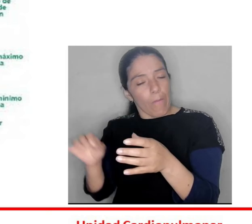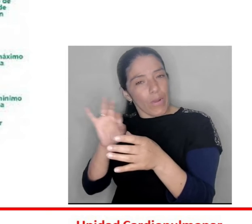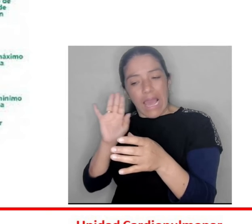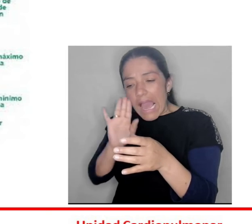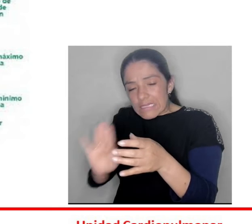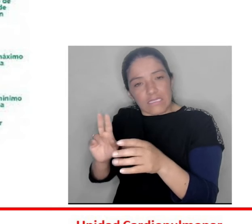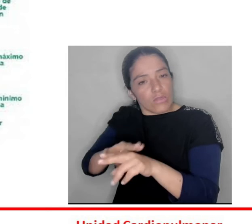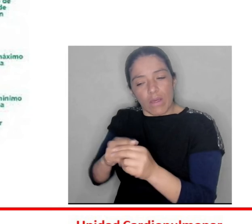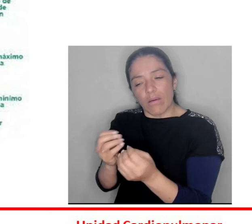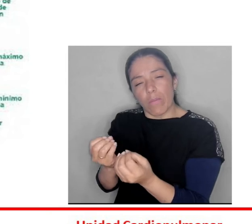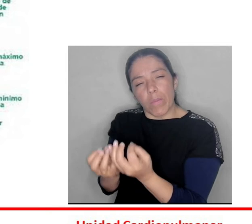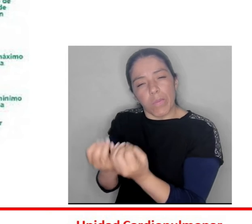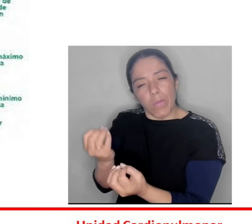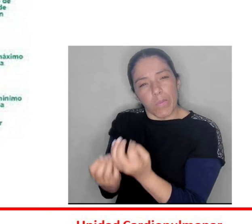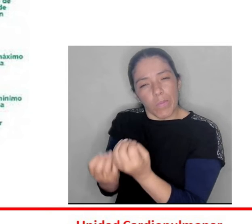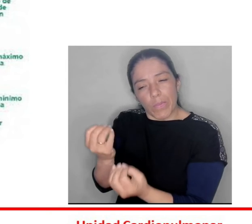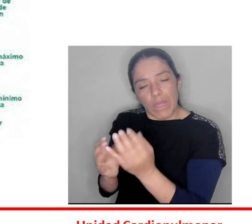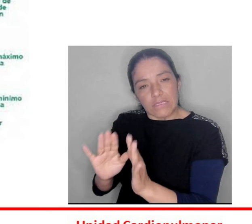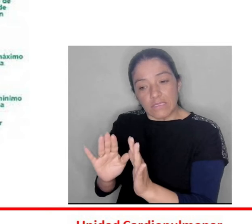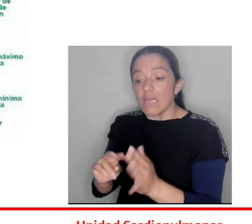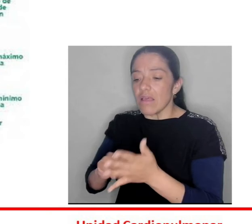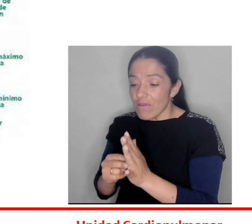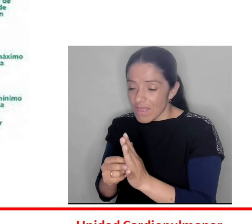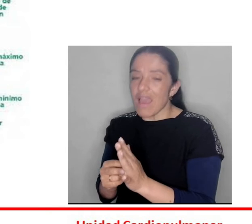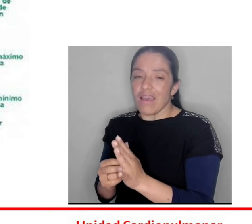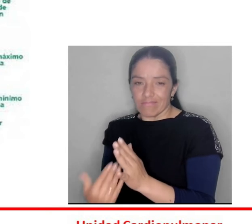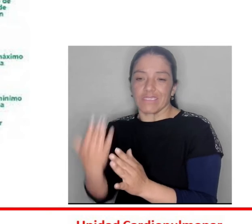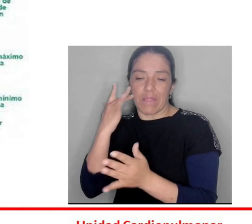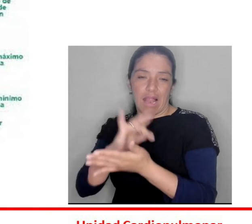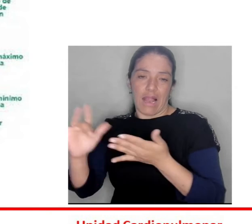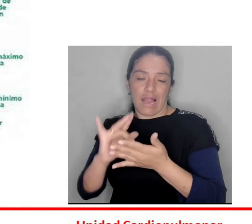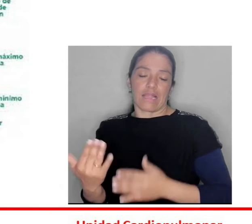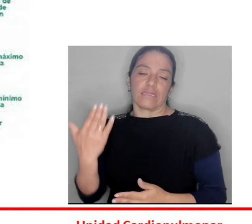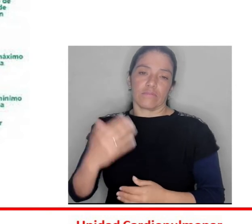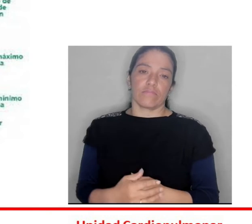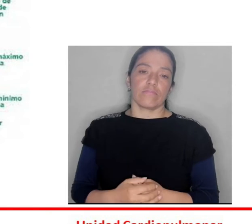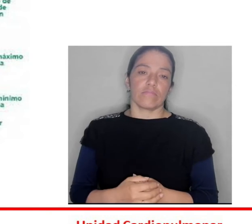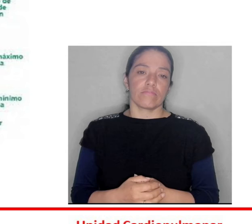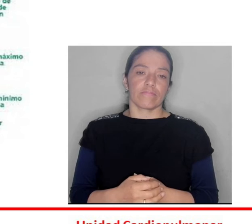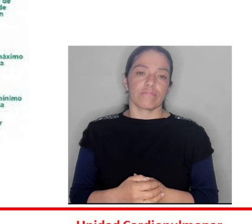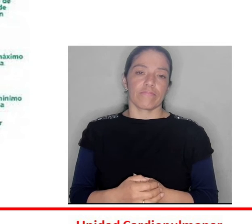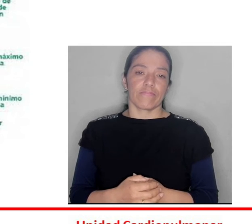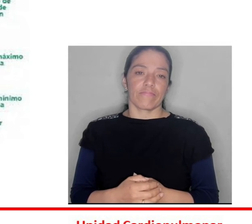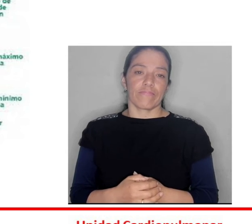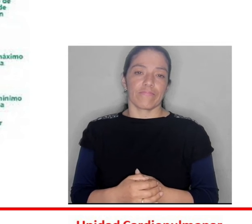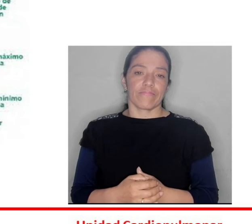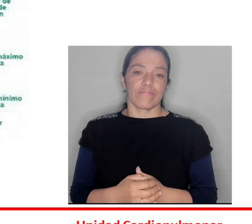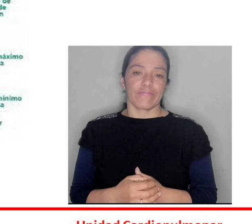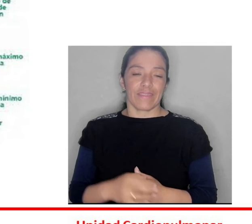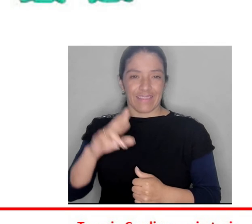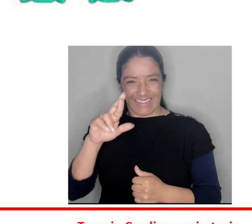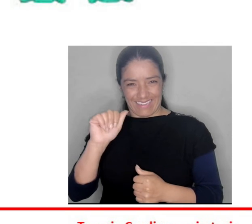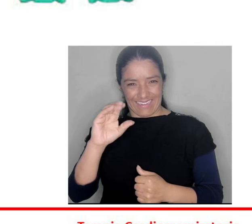que el agua del humidificador tenga un burbujeo constante. Esto garantiza que el oxígeno se está humidificando